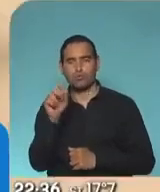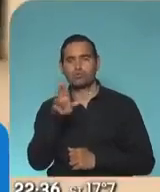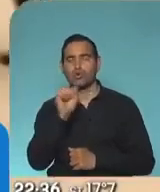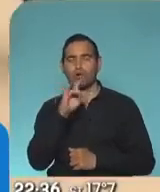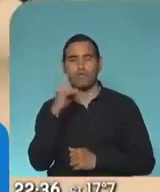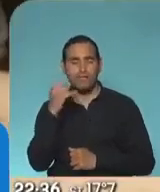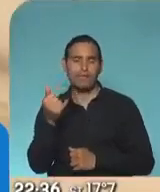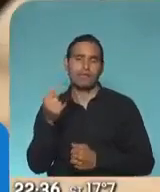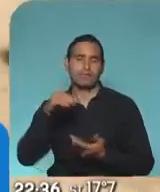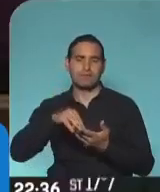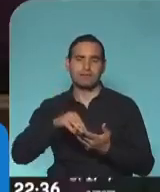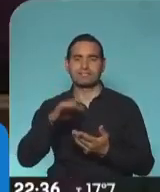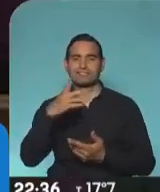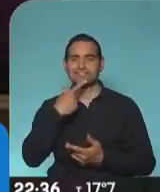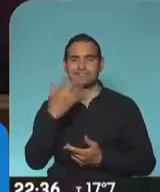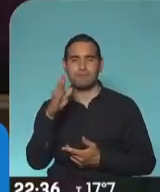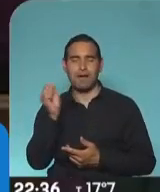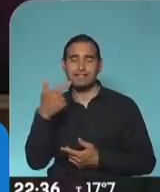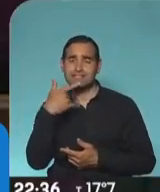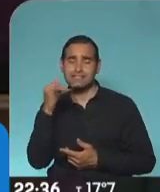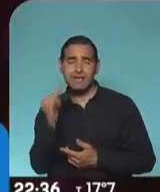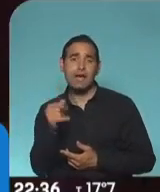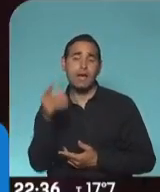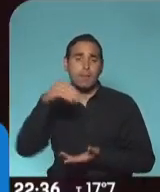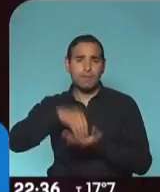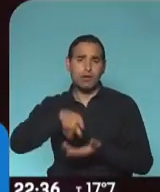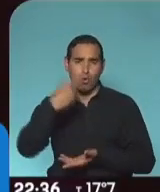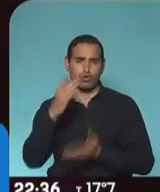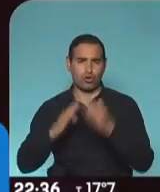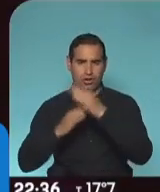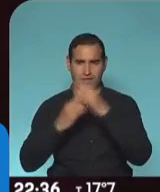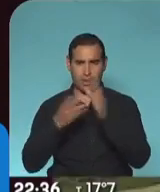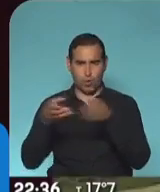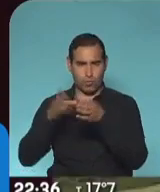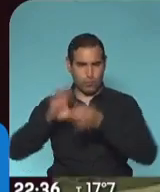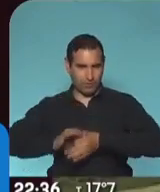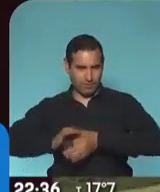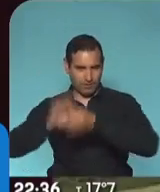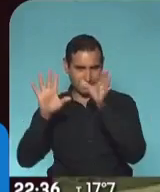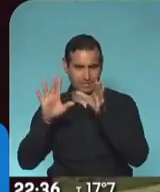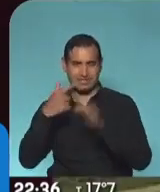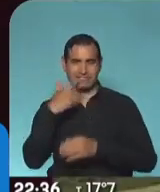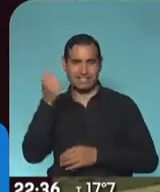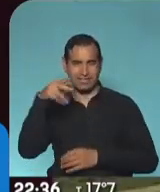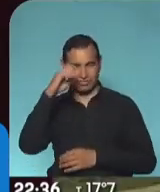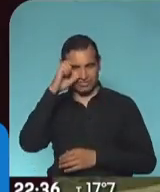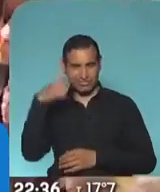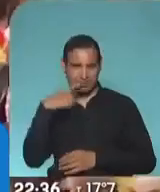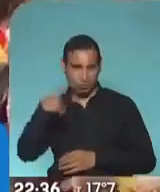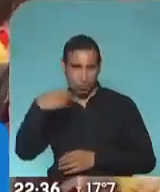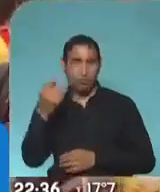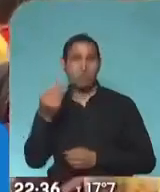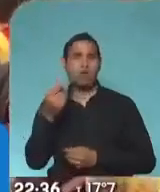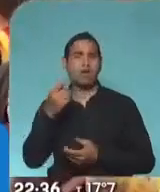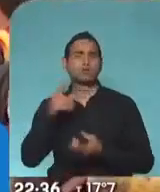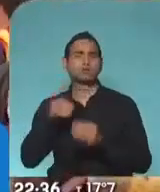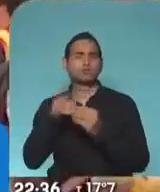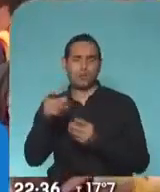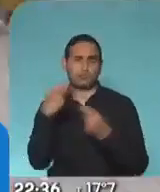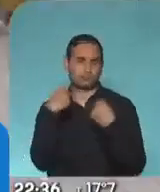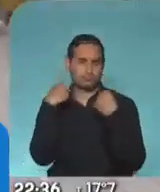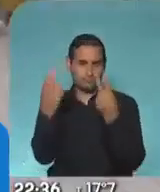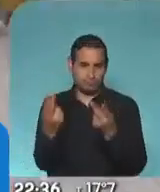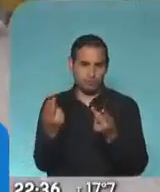y Dolors Bassa, y a los líderes independentistas Jordi Sánchez y Jordi Cuixart, por los delitos de sedición